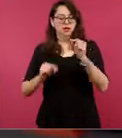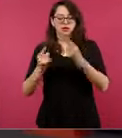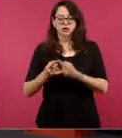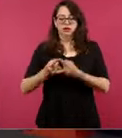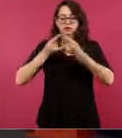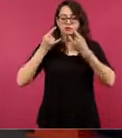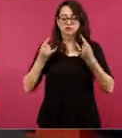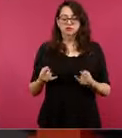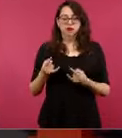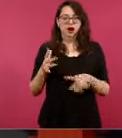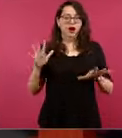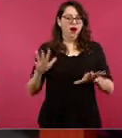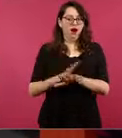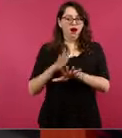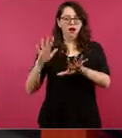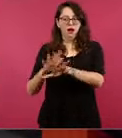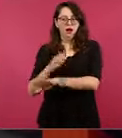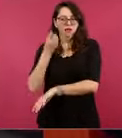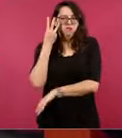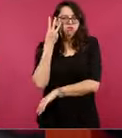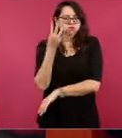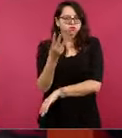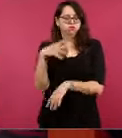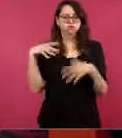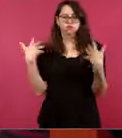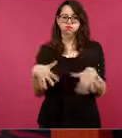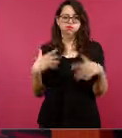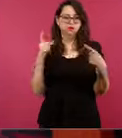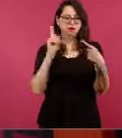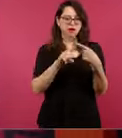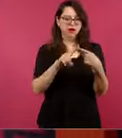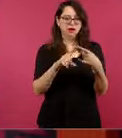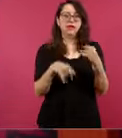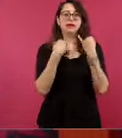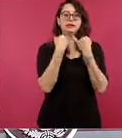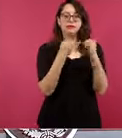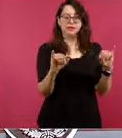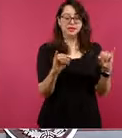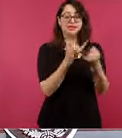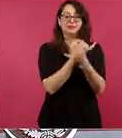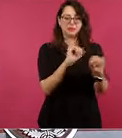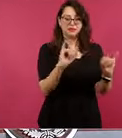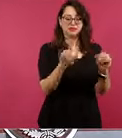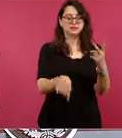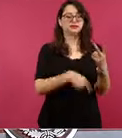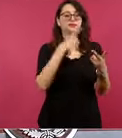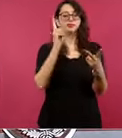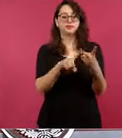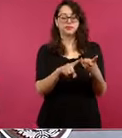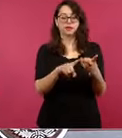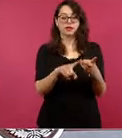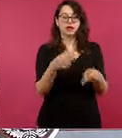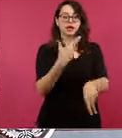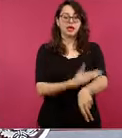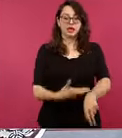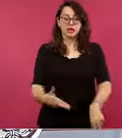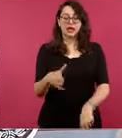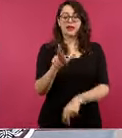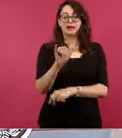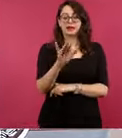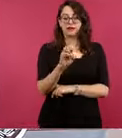la independencia, la reforma y la revolución, y que nosotros